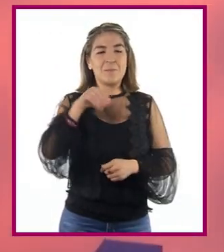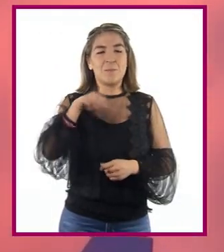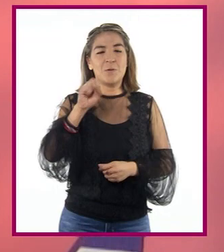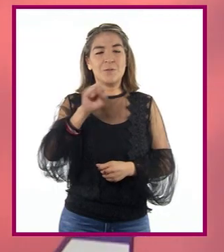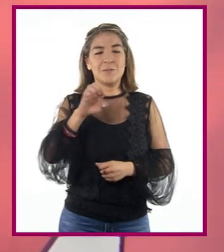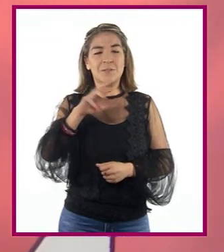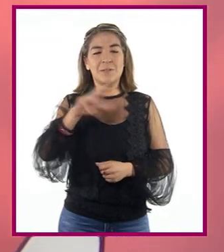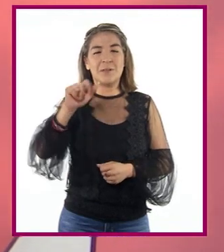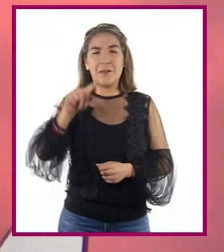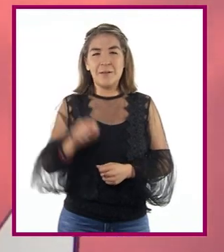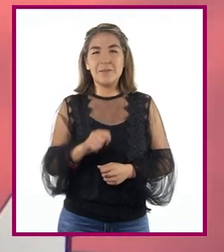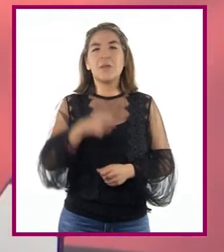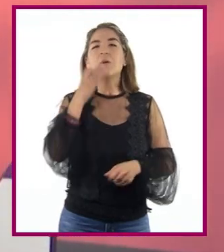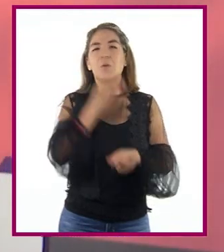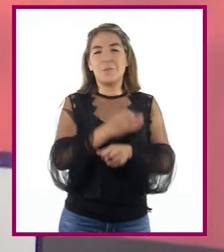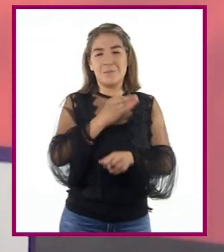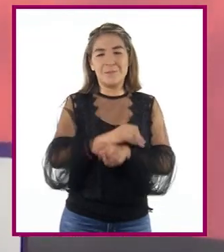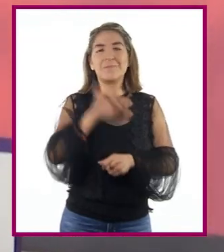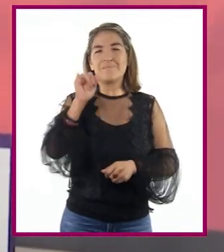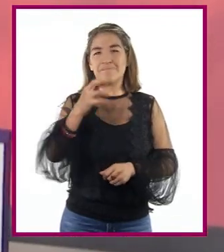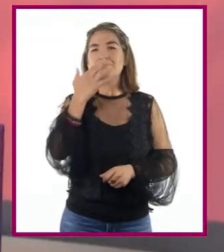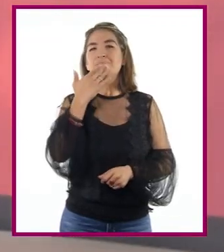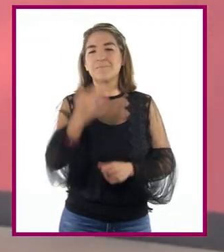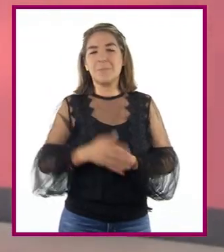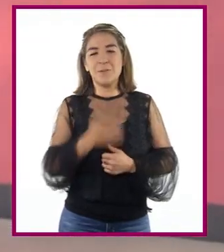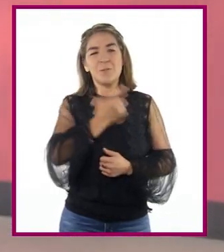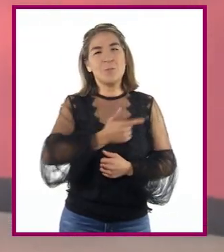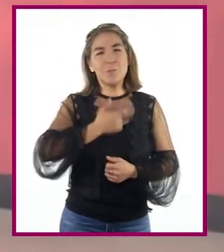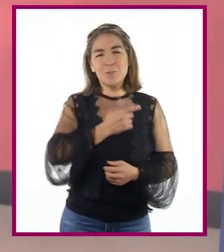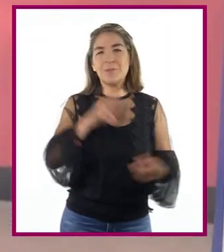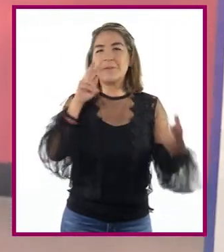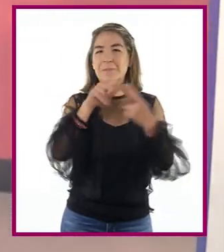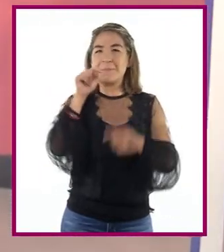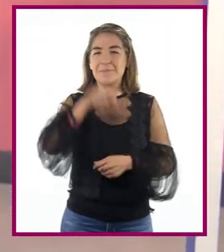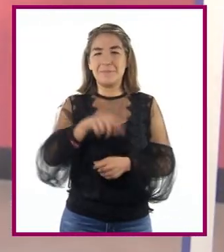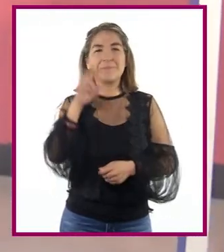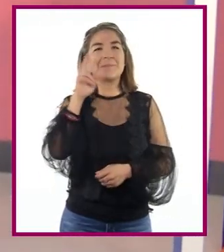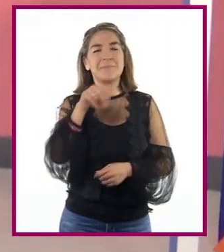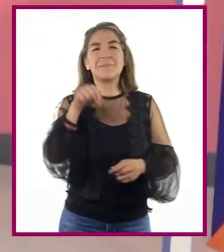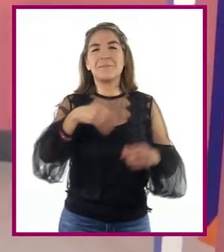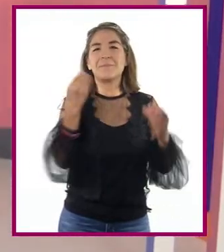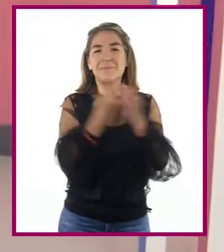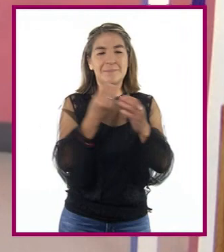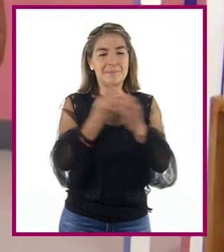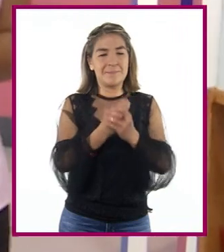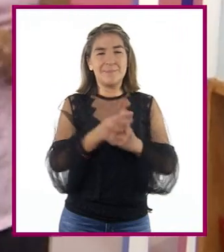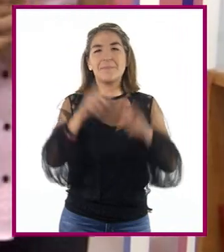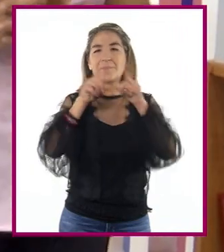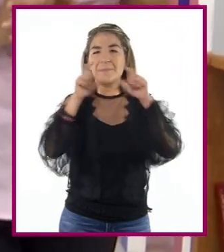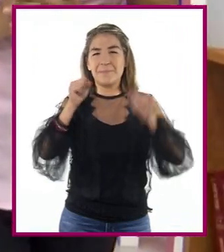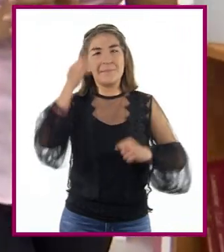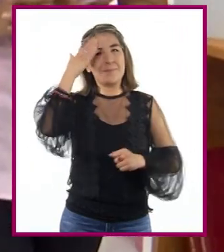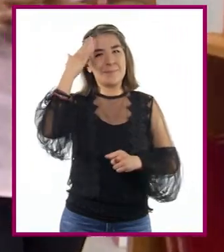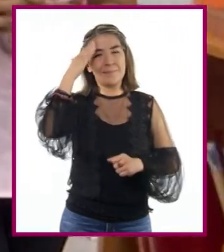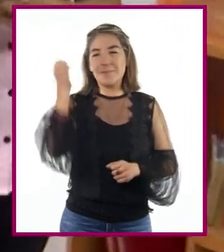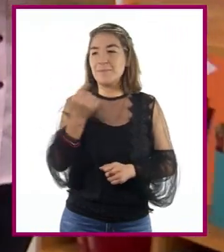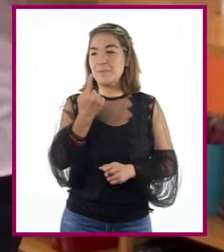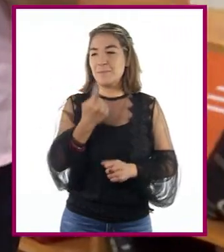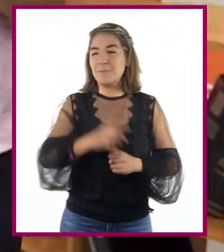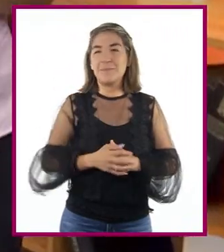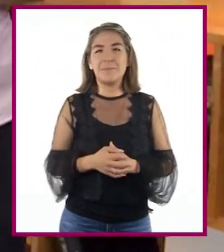Pérez Velázquez y efectivamente es un gusto encontrarnos por aquí en una sesión más de Lengua Materna